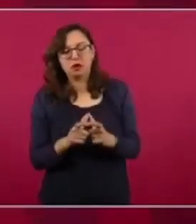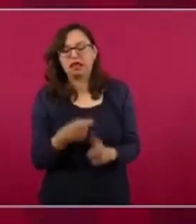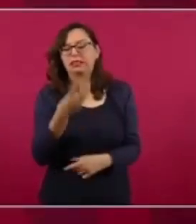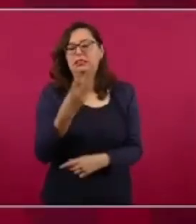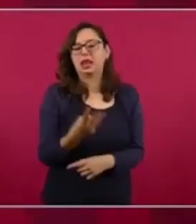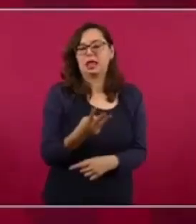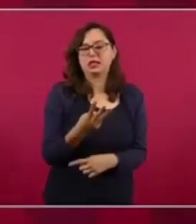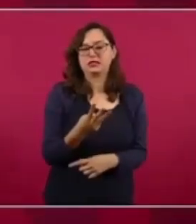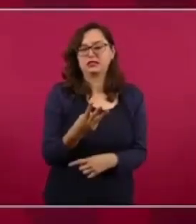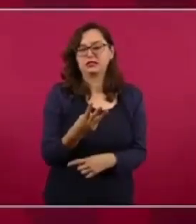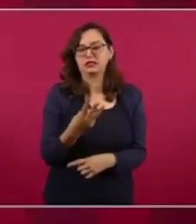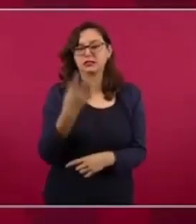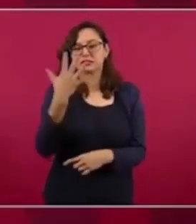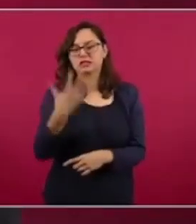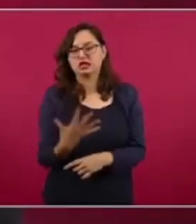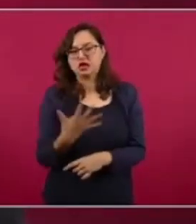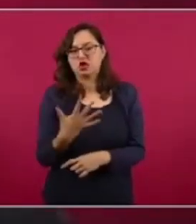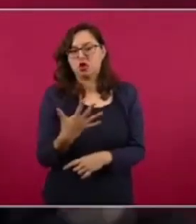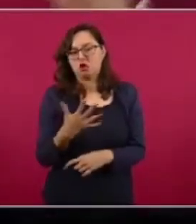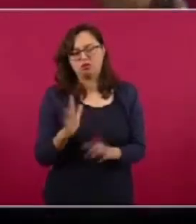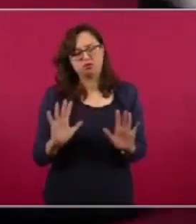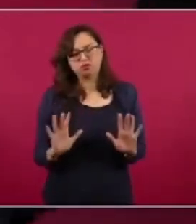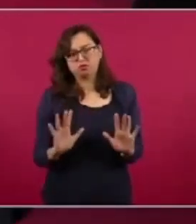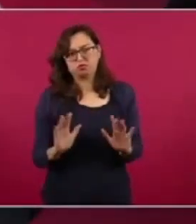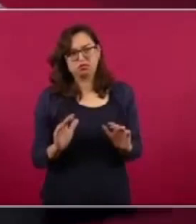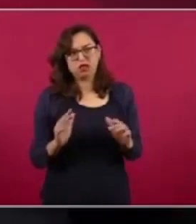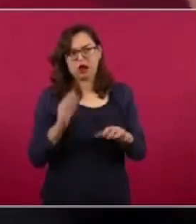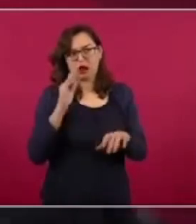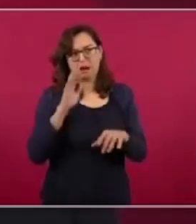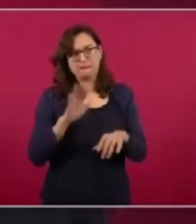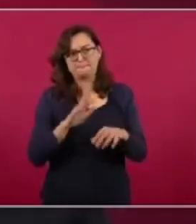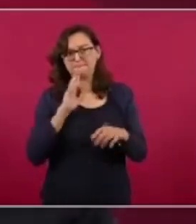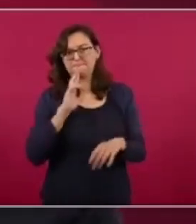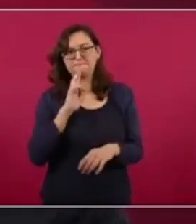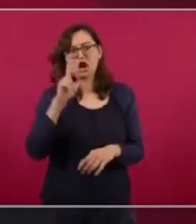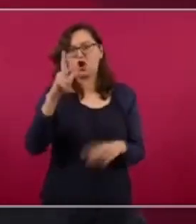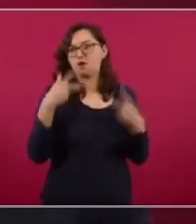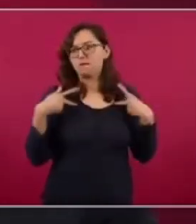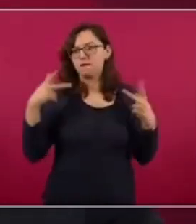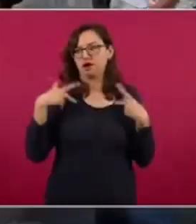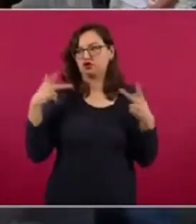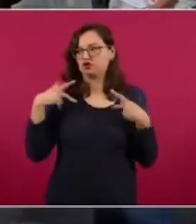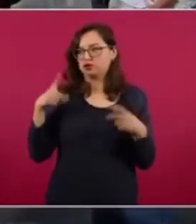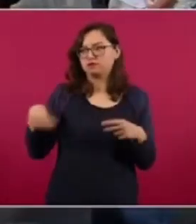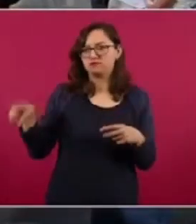la definitiva, los que estén mejor posicionados por la gente.